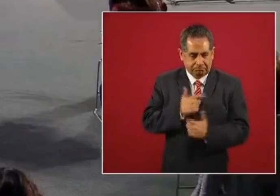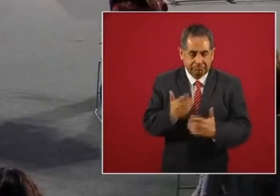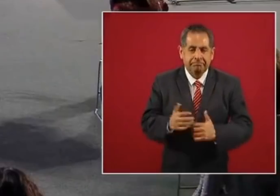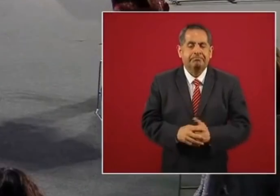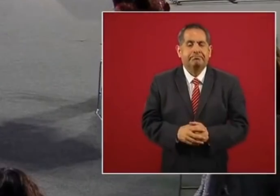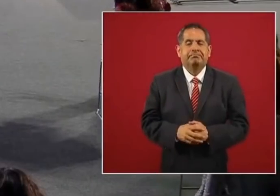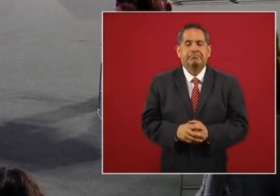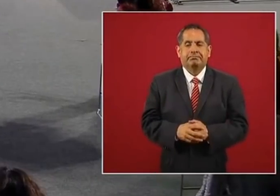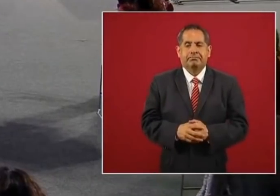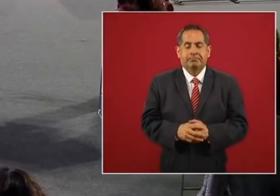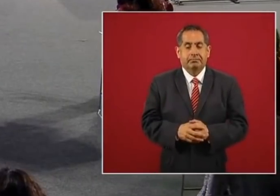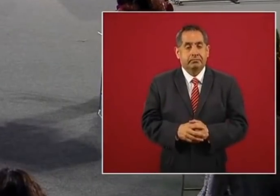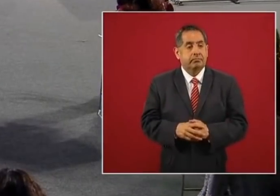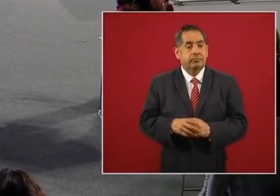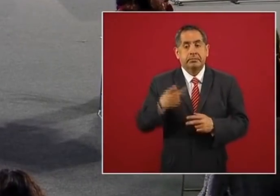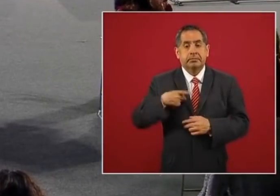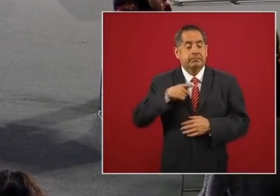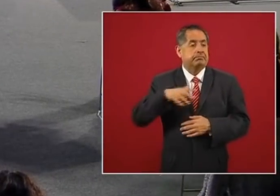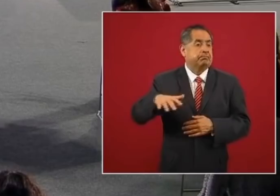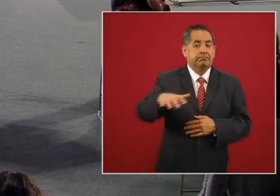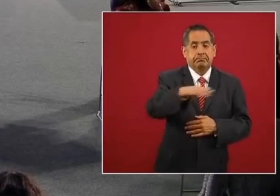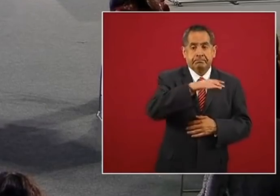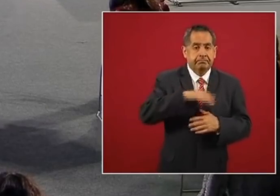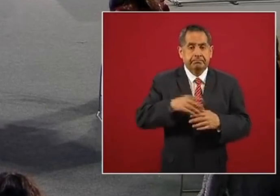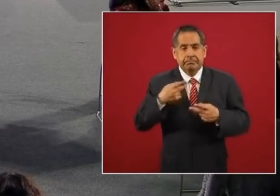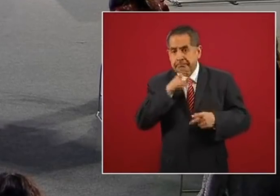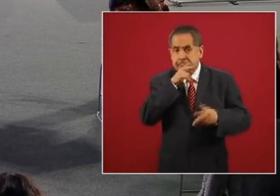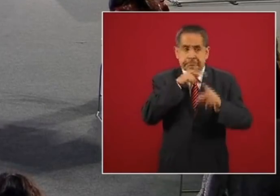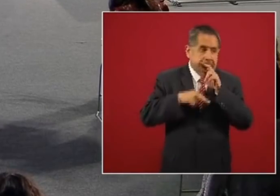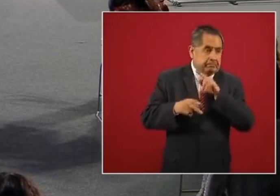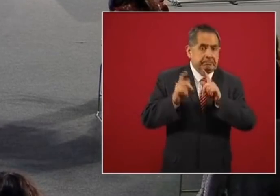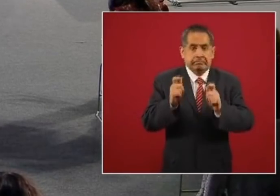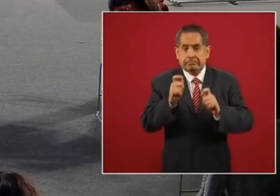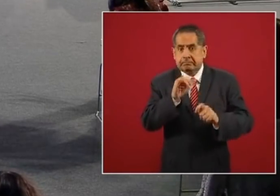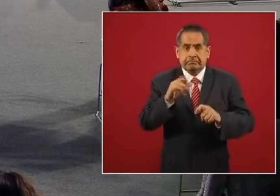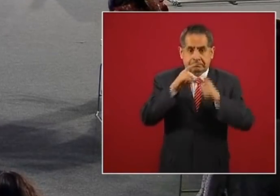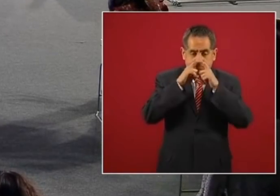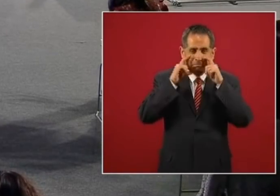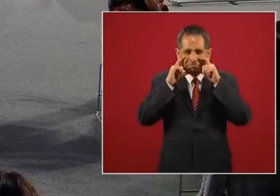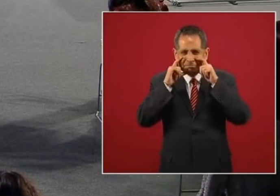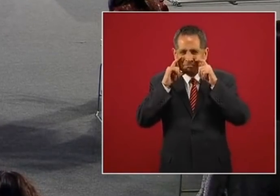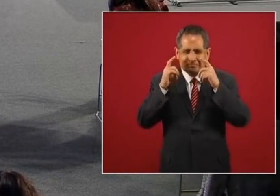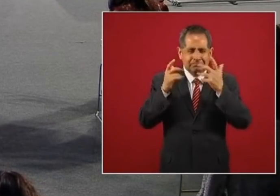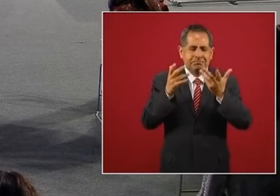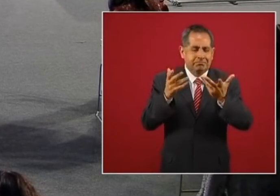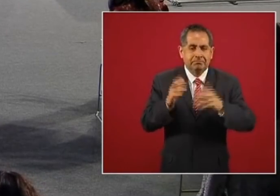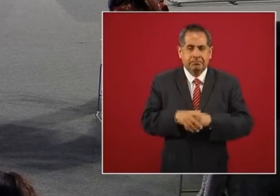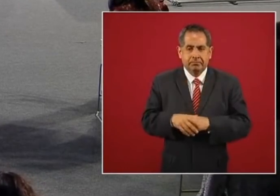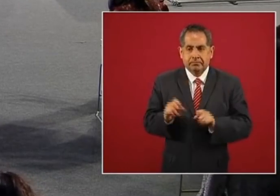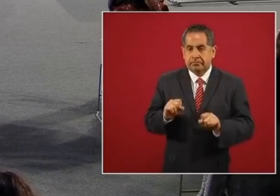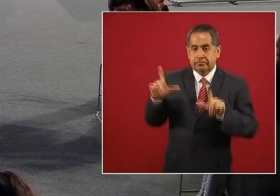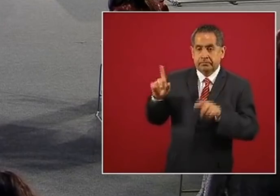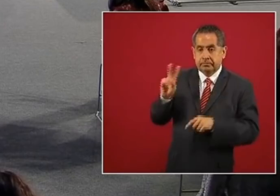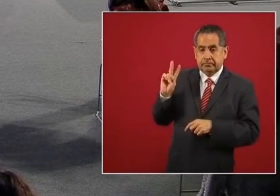ha inquietado algunos segmentos de la población sobre este tema del cubrebocas. La imagen que está en